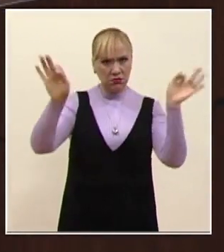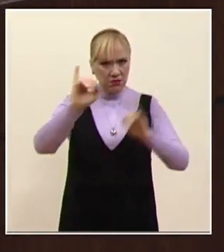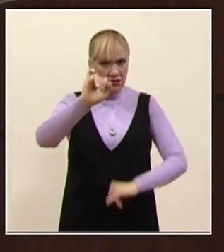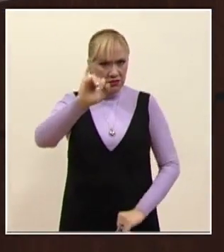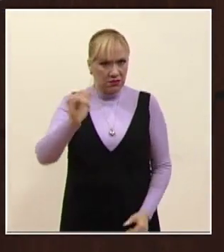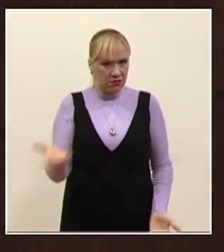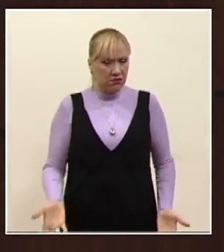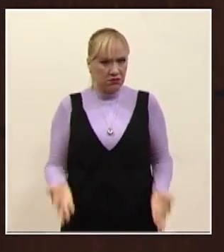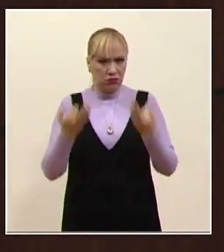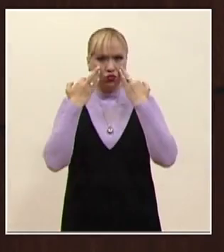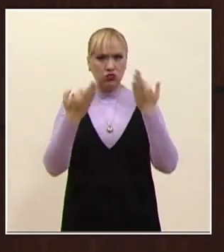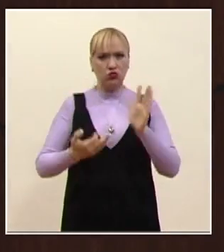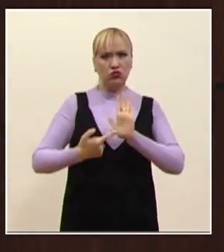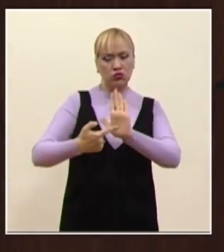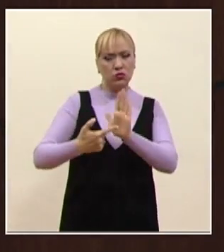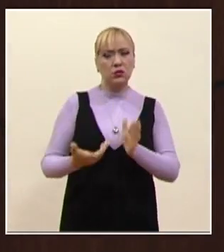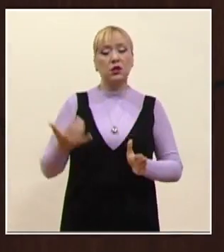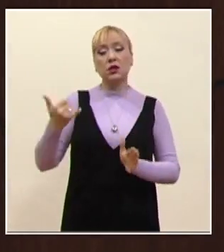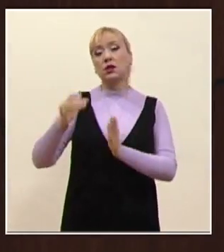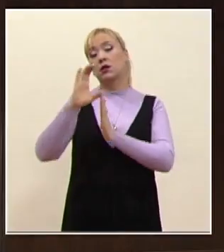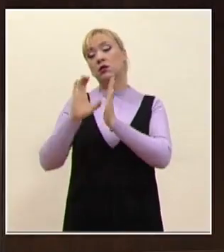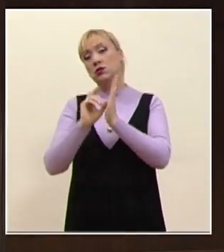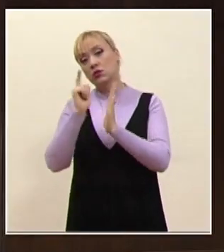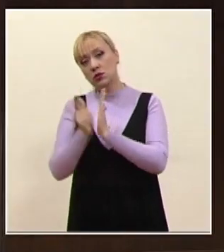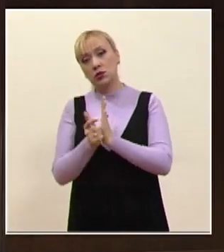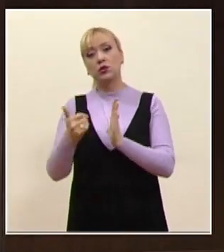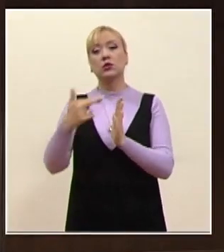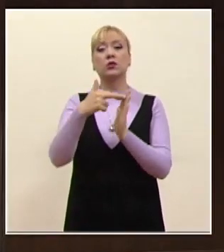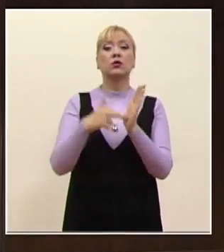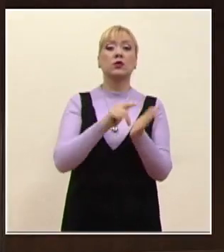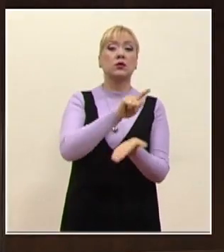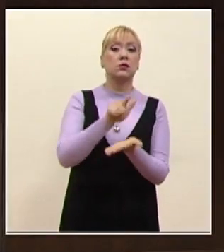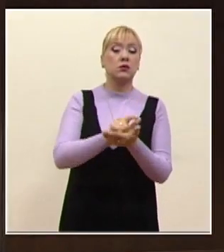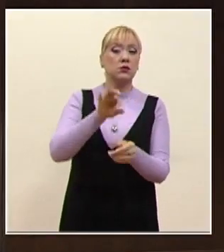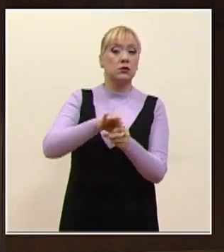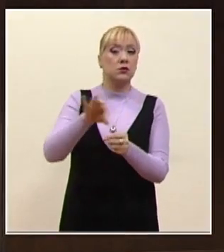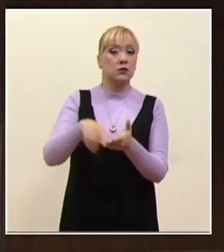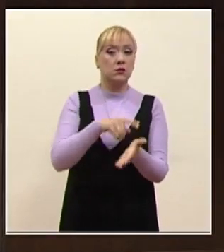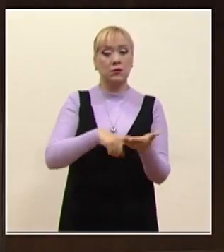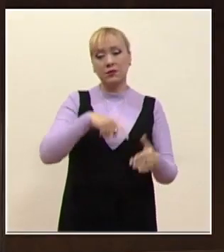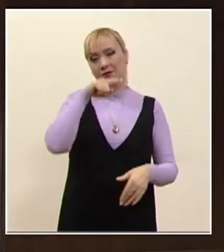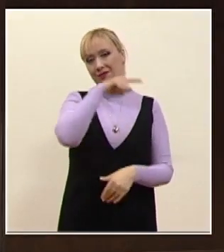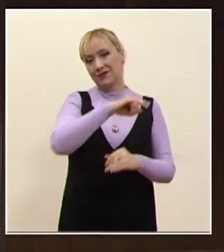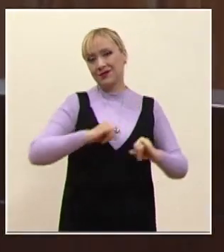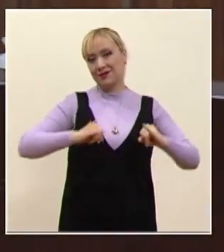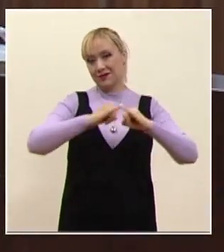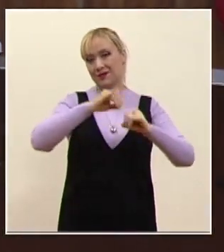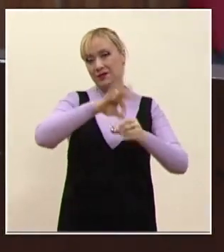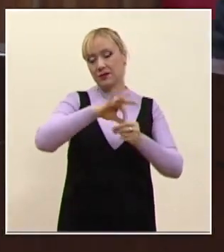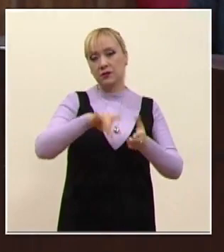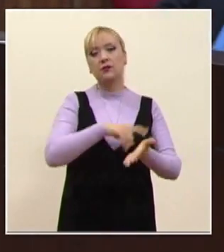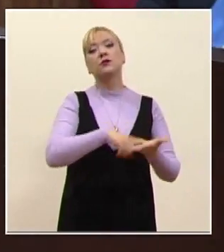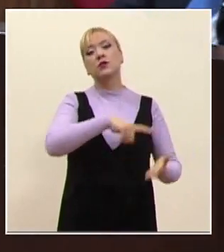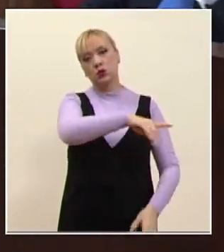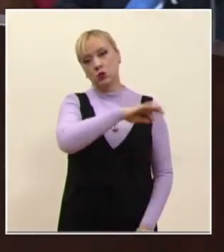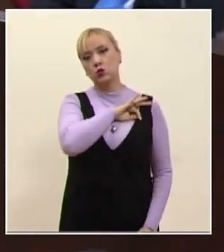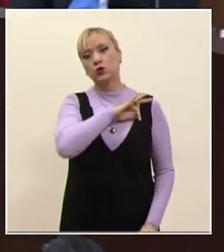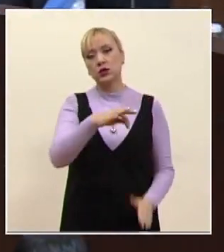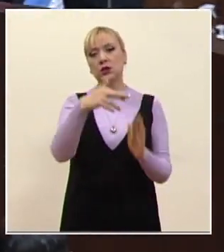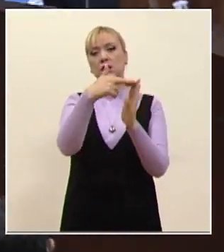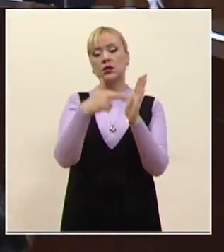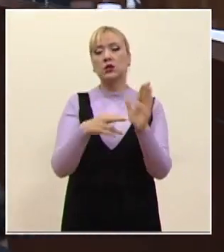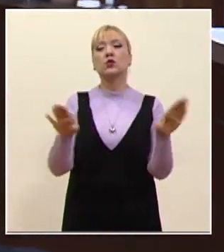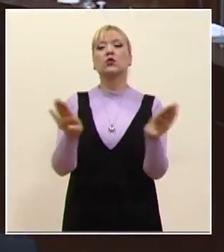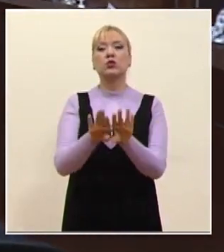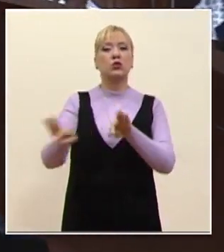Además, de acuerdo con la Constitución y el Código Electoral del Estado, el Instituto Electoral cuenta con facultades para reglamentar